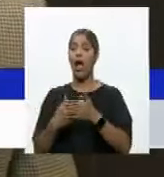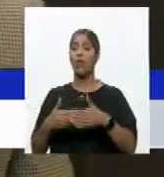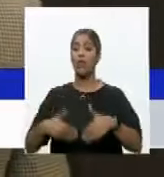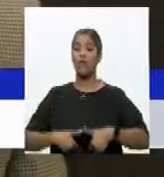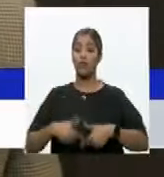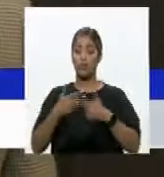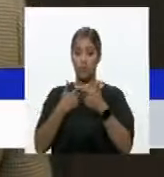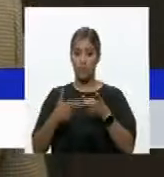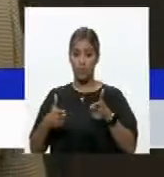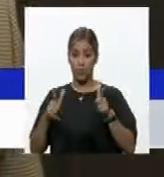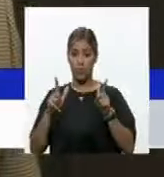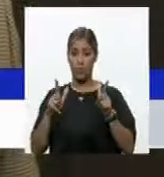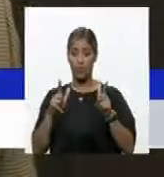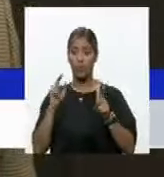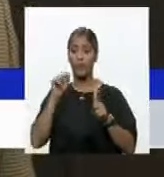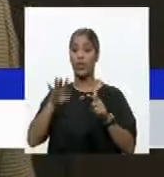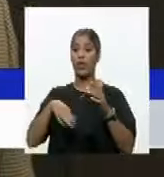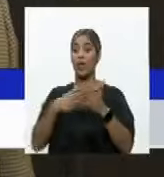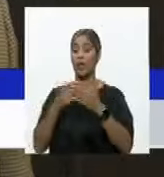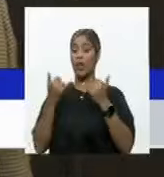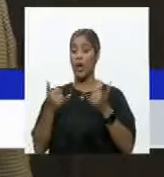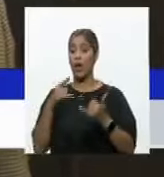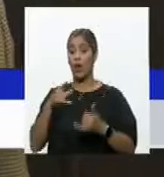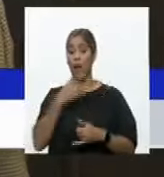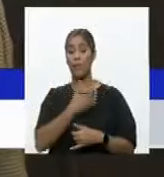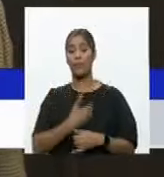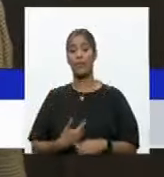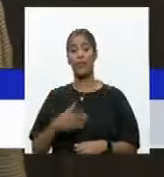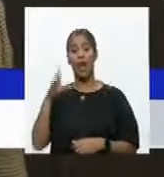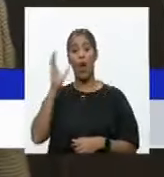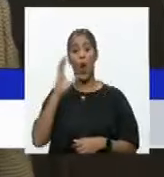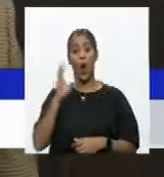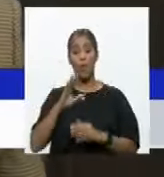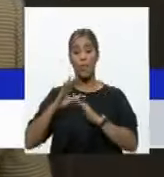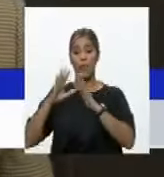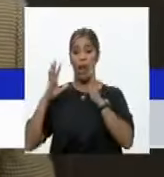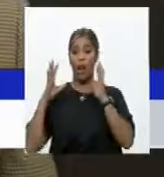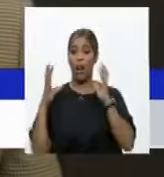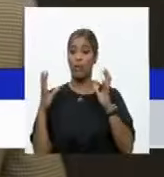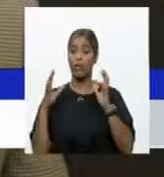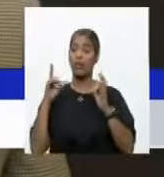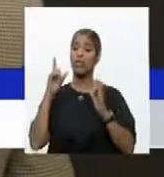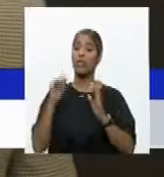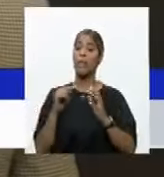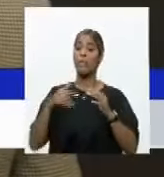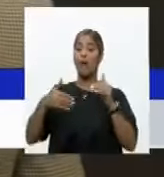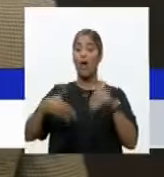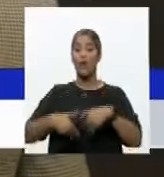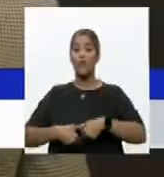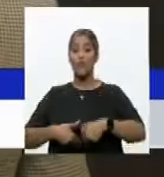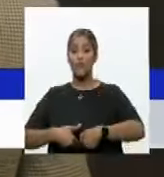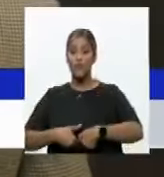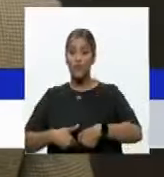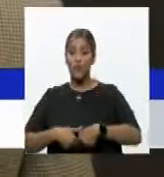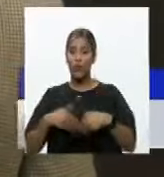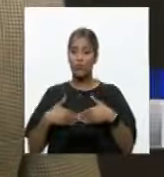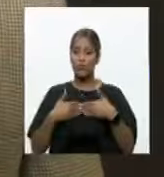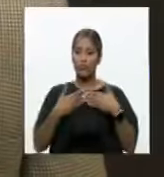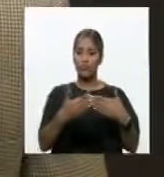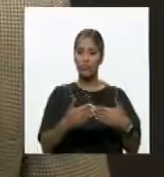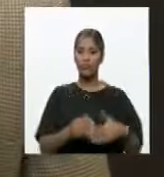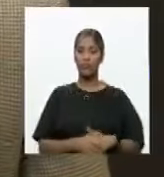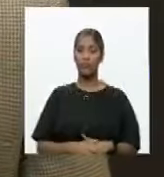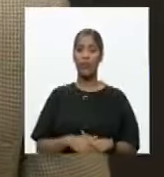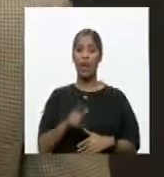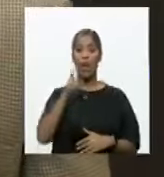por el libertador, que en ese momento era presidente de Colombia la Grande, sino también al esfuerzo, al tesón, a la entrega